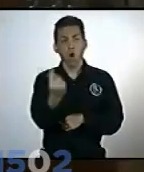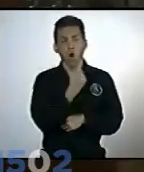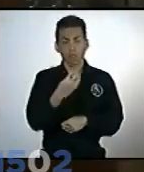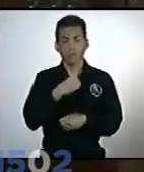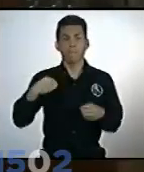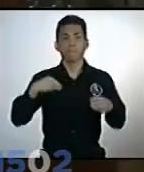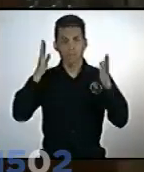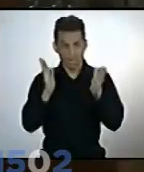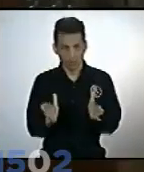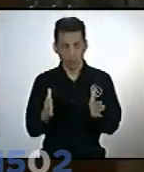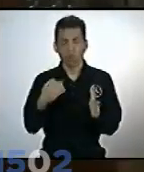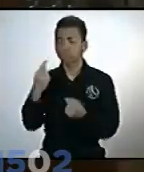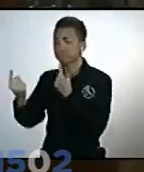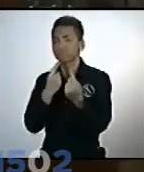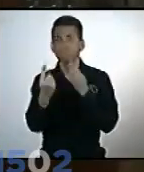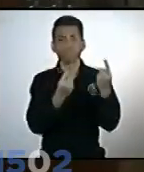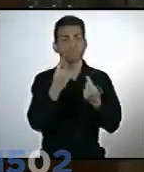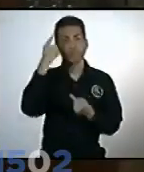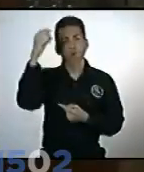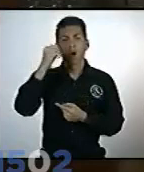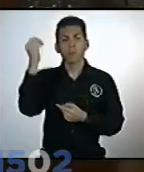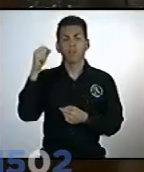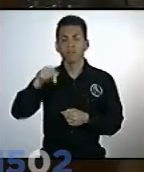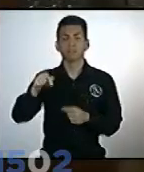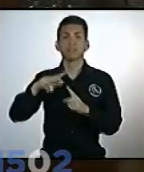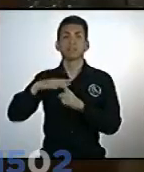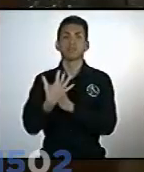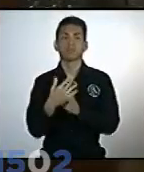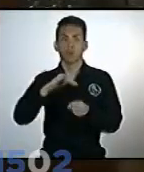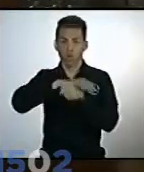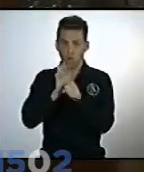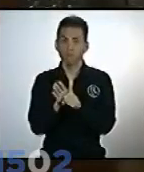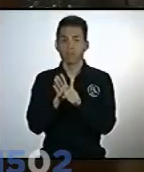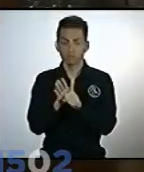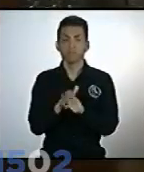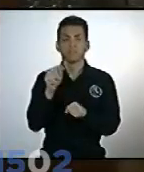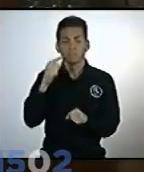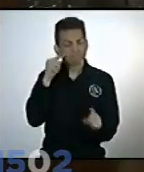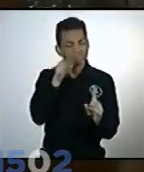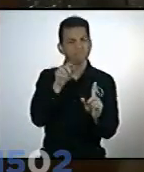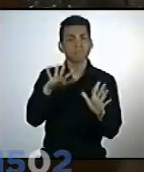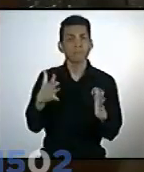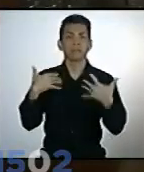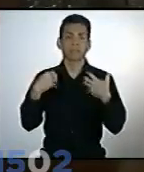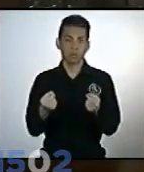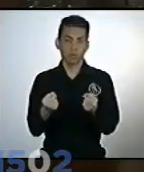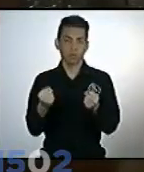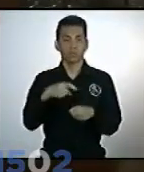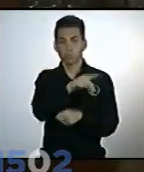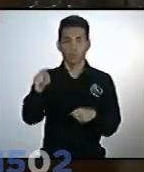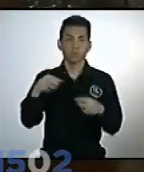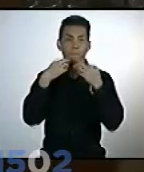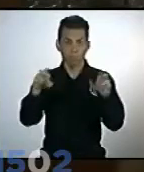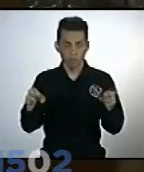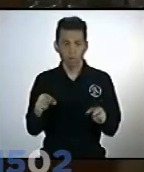ministros, con quienes intercambiamos opiniones de la situación actual del coronavirus desde el punto de vista de la salud pública, pero